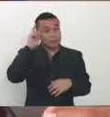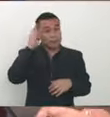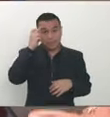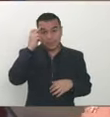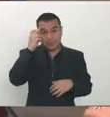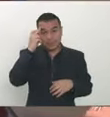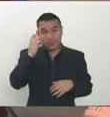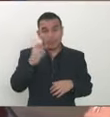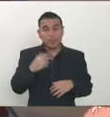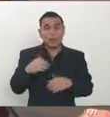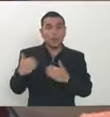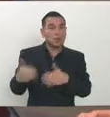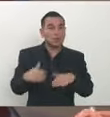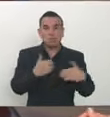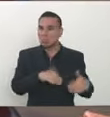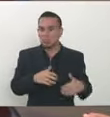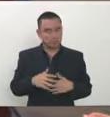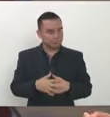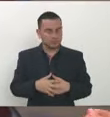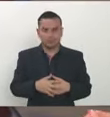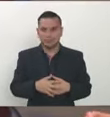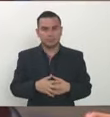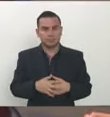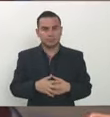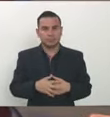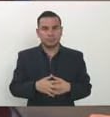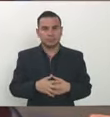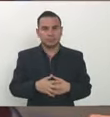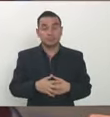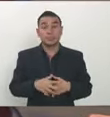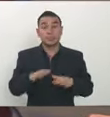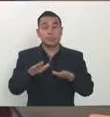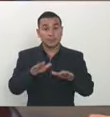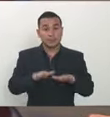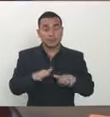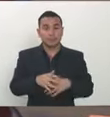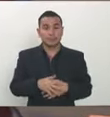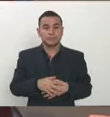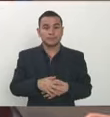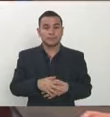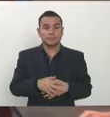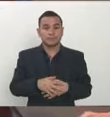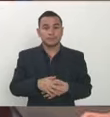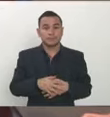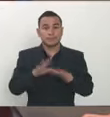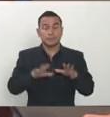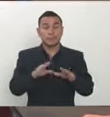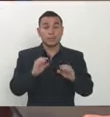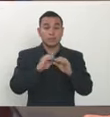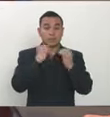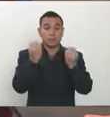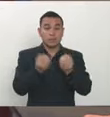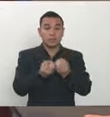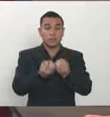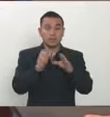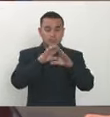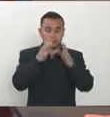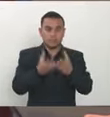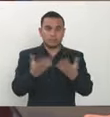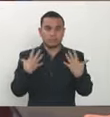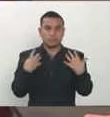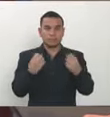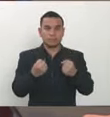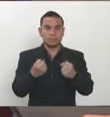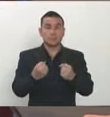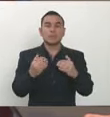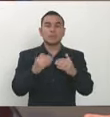que no debemos tomarlo como juego. Agradezco al a la Organización Mundial de la Salud, la Organización